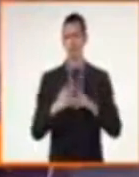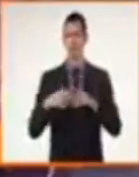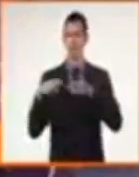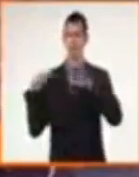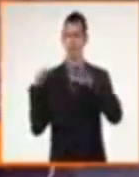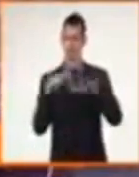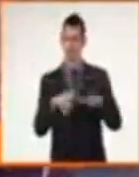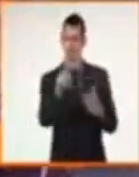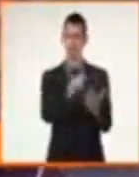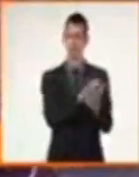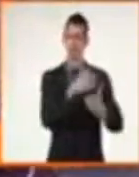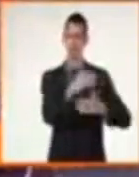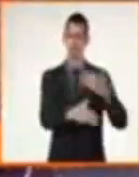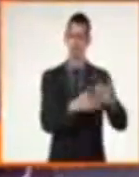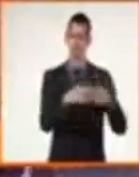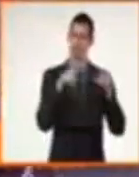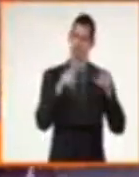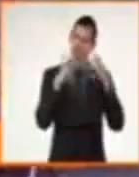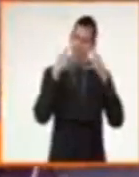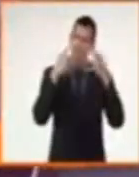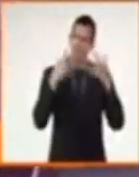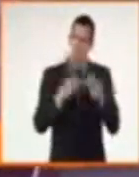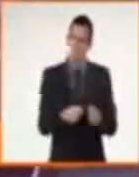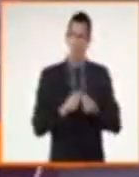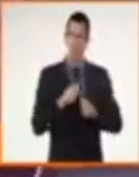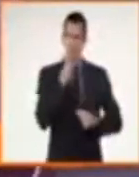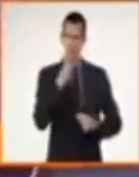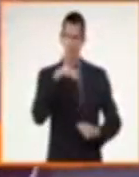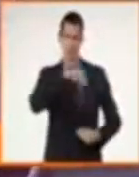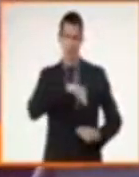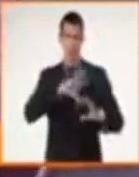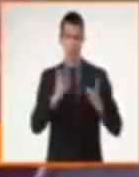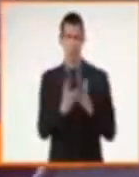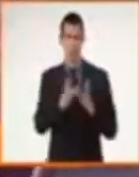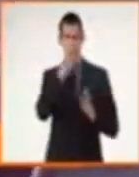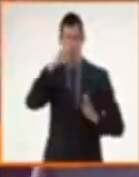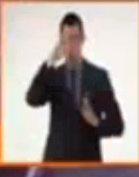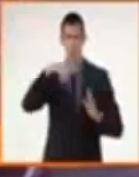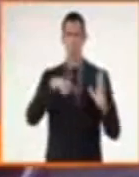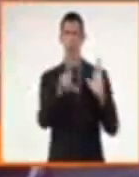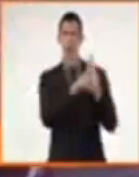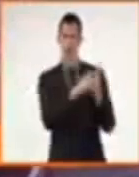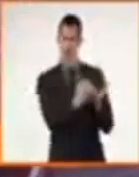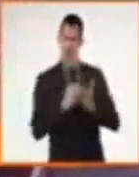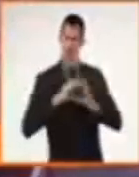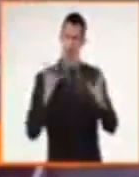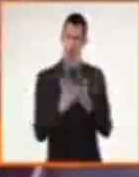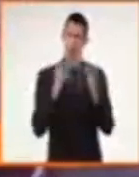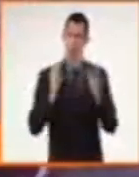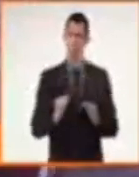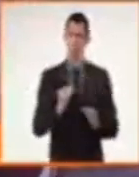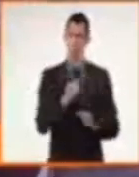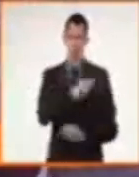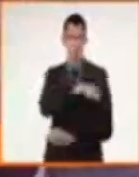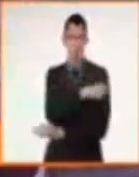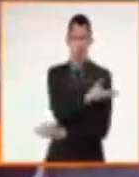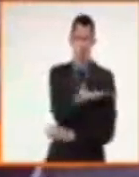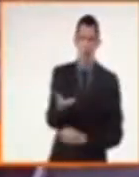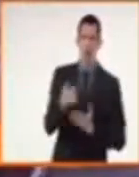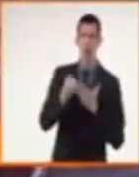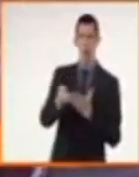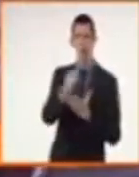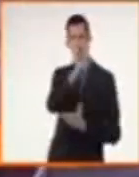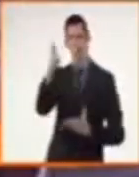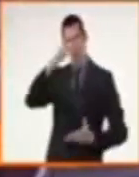ejercer el derecho que nos da la Constitución y es una muestra más del apoyo de este pueblo a su revolución, a su